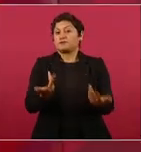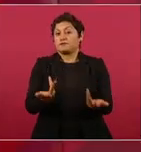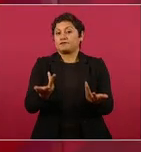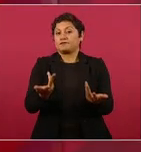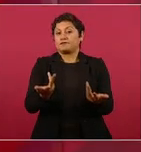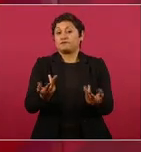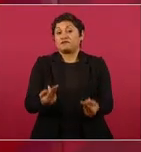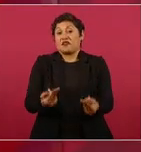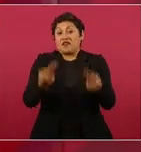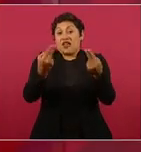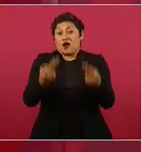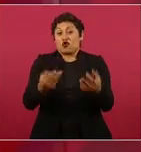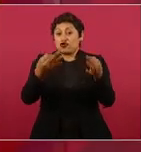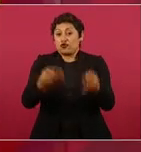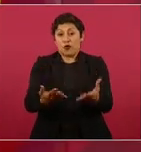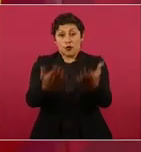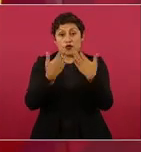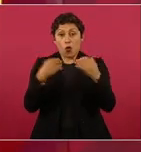informal.